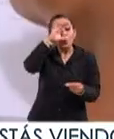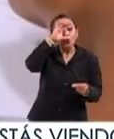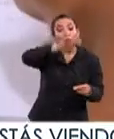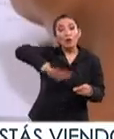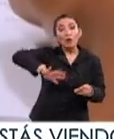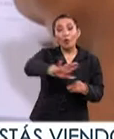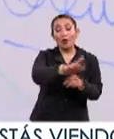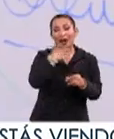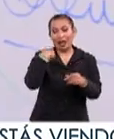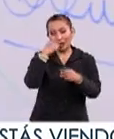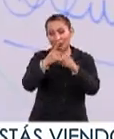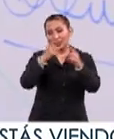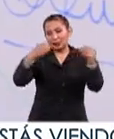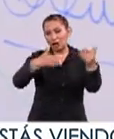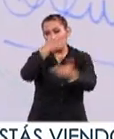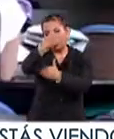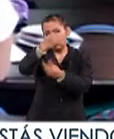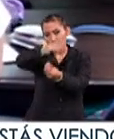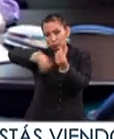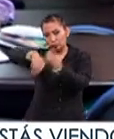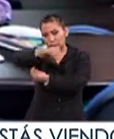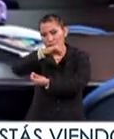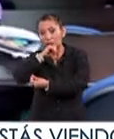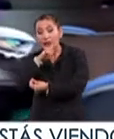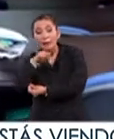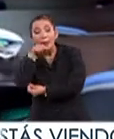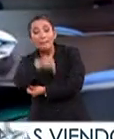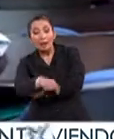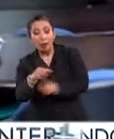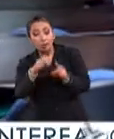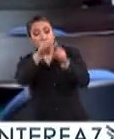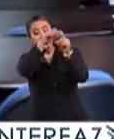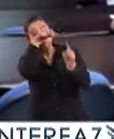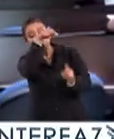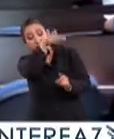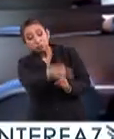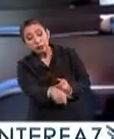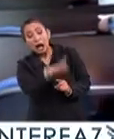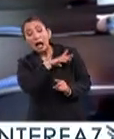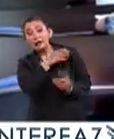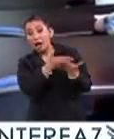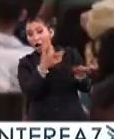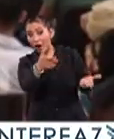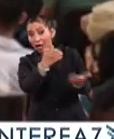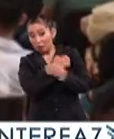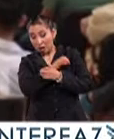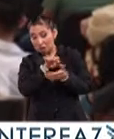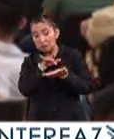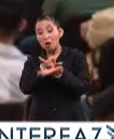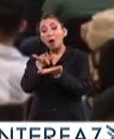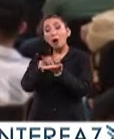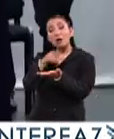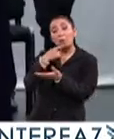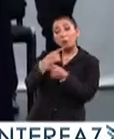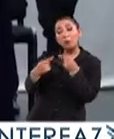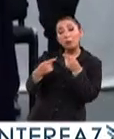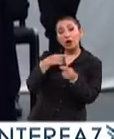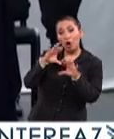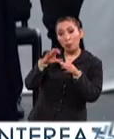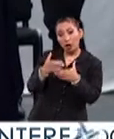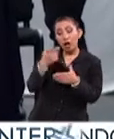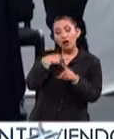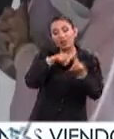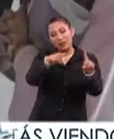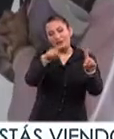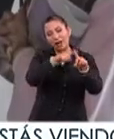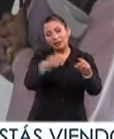cultural en la Agenda del Desarrollo Sostenible, además de resaltar el papel que ha adquirido en la educación y gestión comunitaria. A través